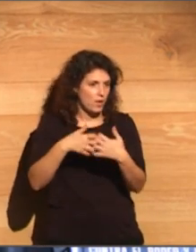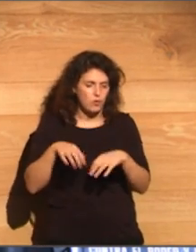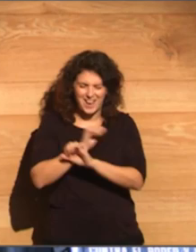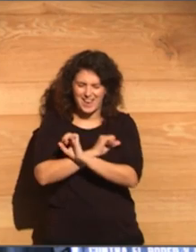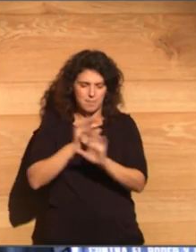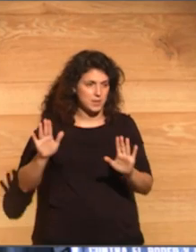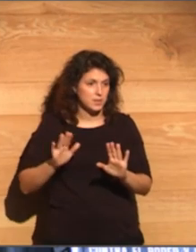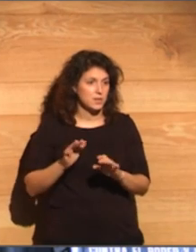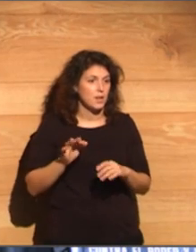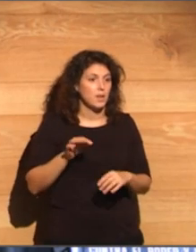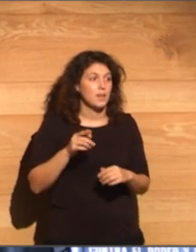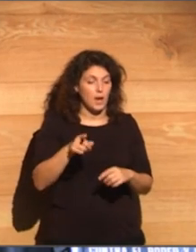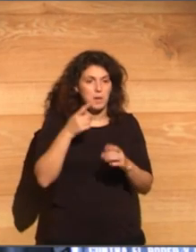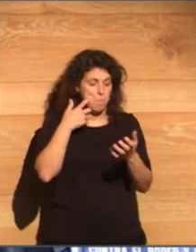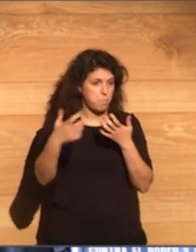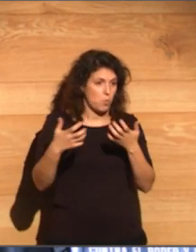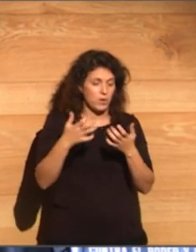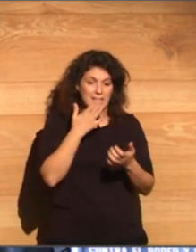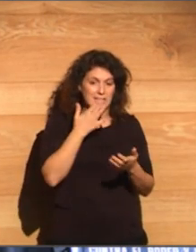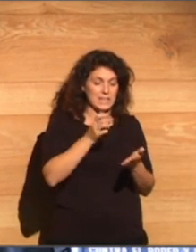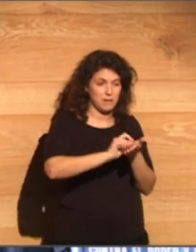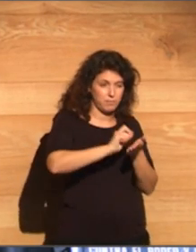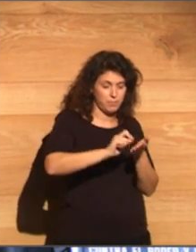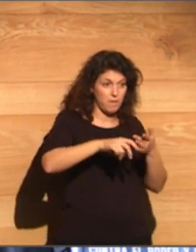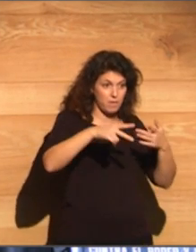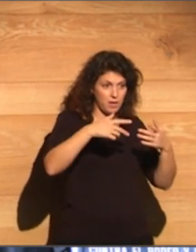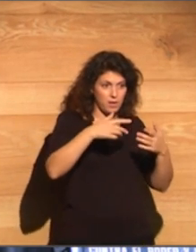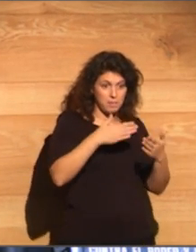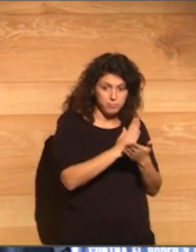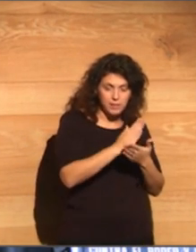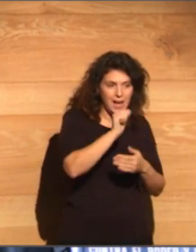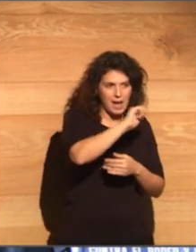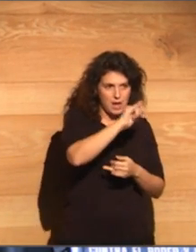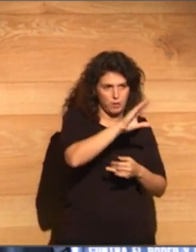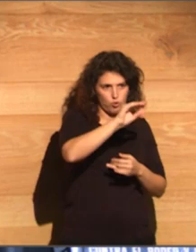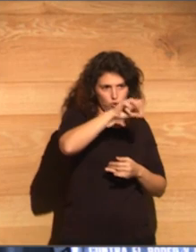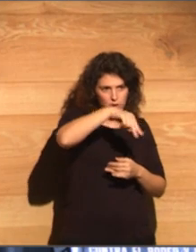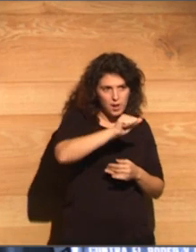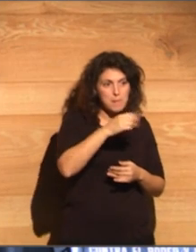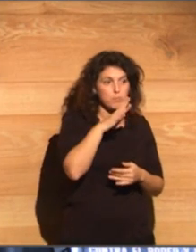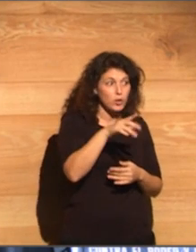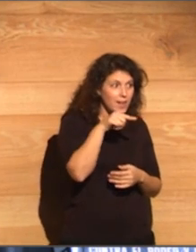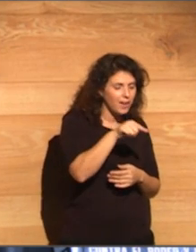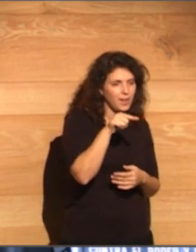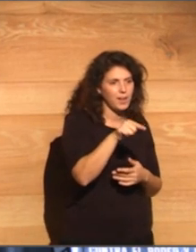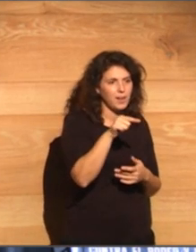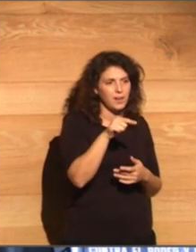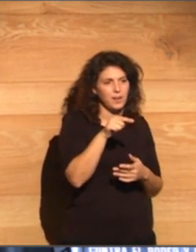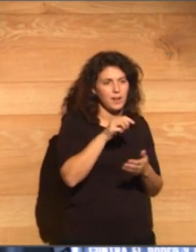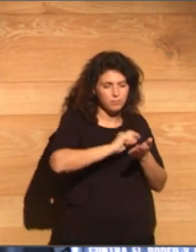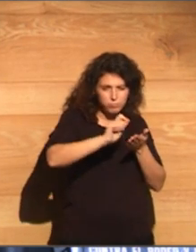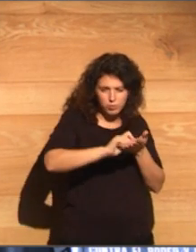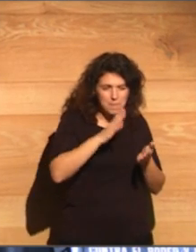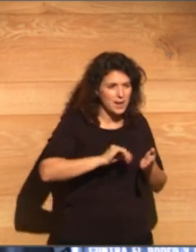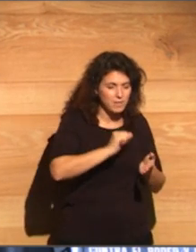Jamás. Y de hecho se nota mucho cuando deja de escribir Azcona, porque Azcona es un férreo no solamente argumentista,